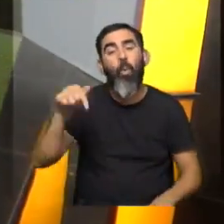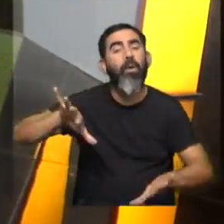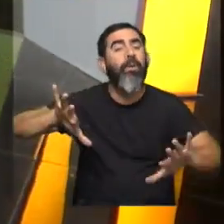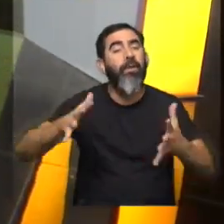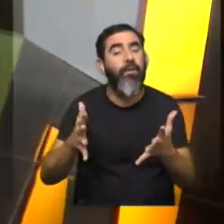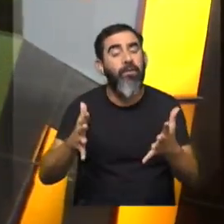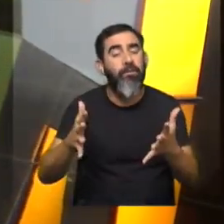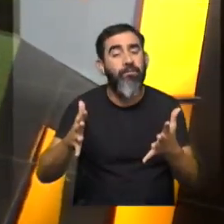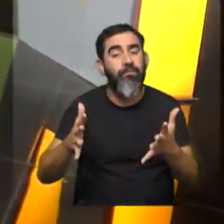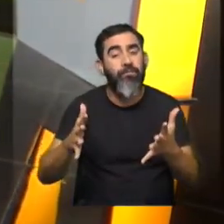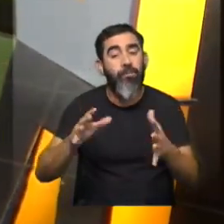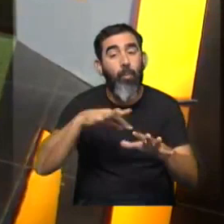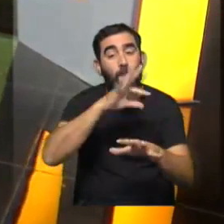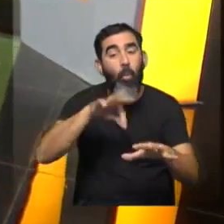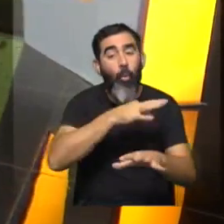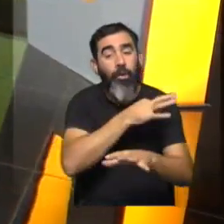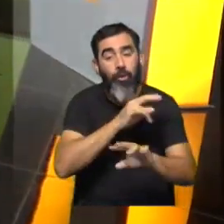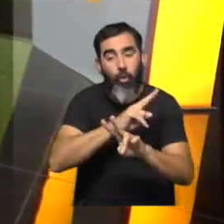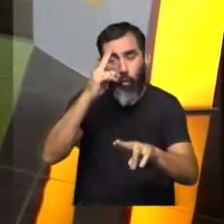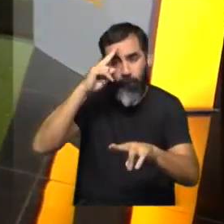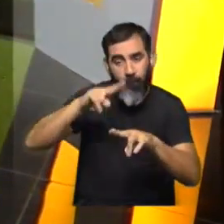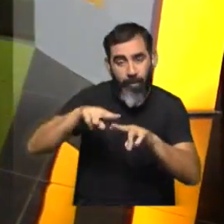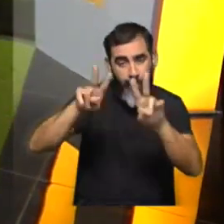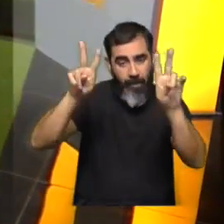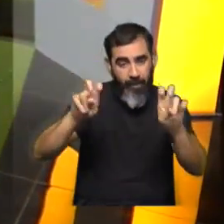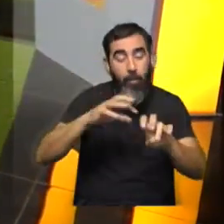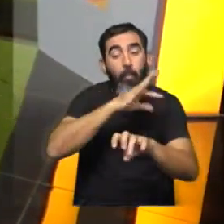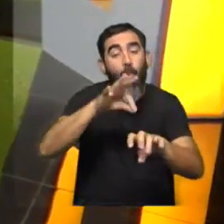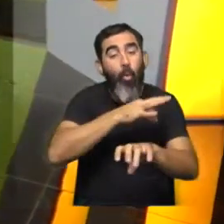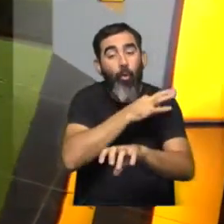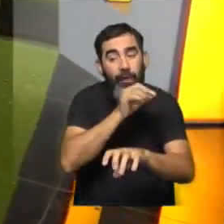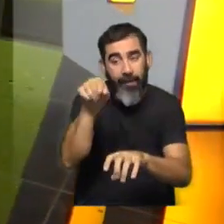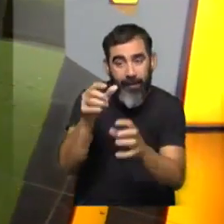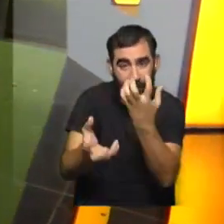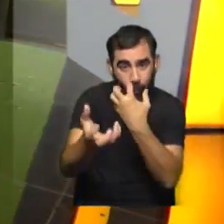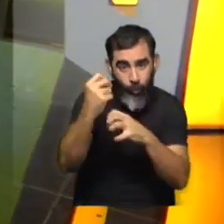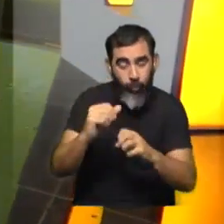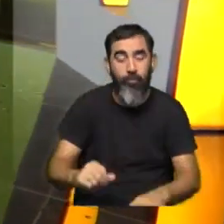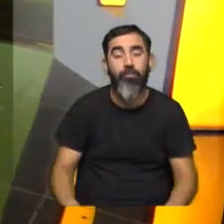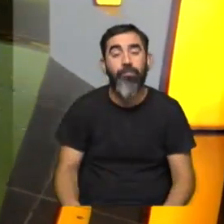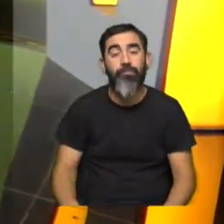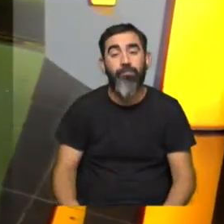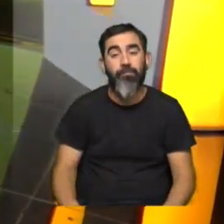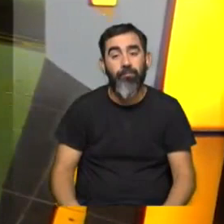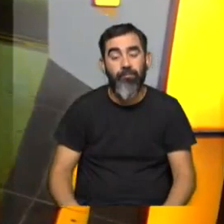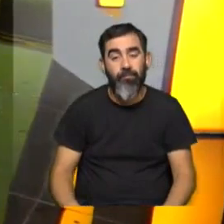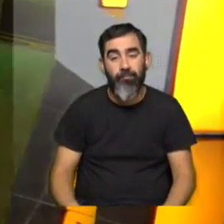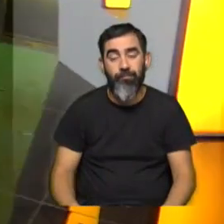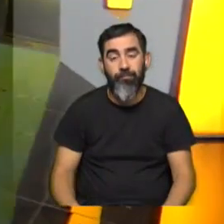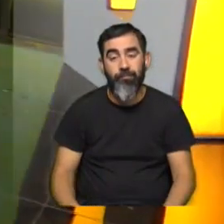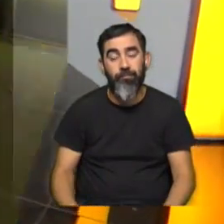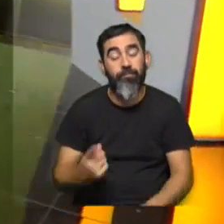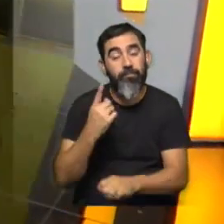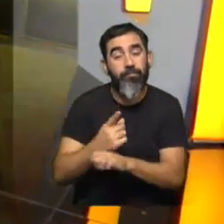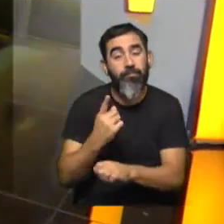traemos al mosquito, no a la enfermedad, a Sobre Ciencia, para hablar de la ciencia detrás del mosquito o de lo que hacemos. Primero vamos